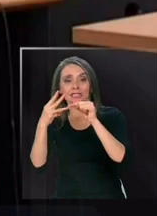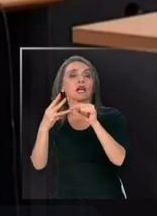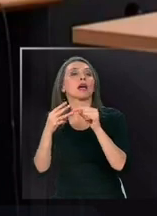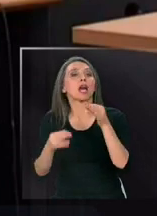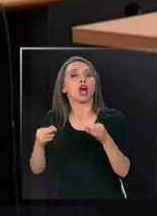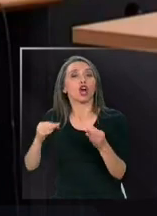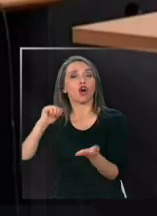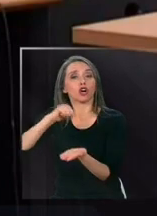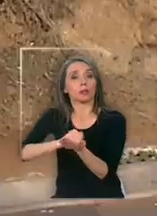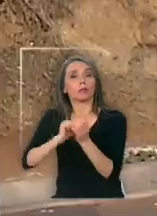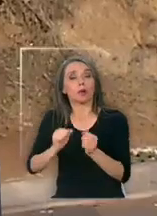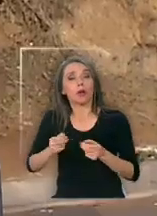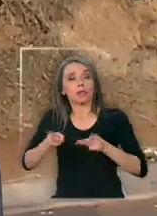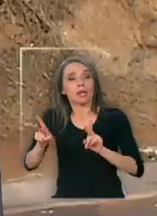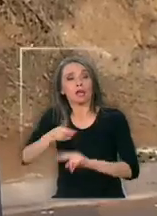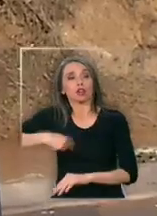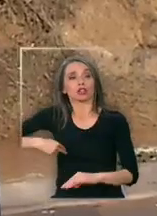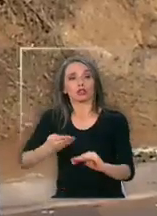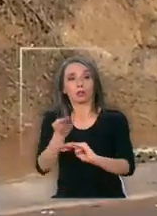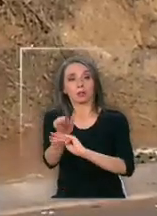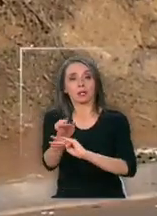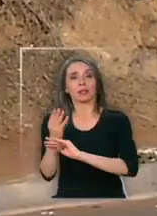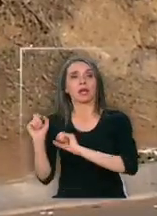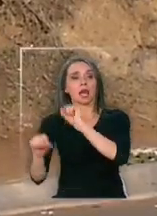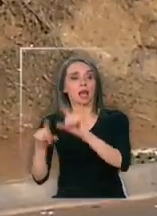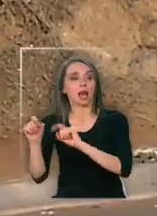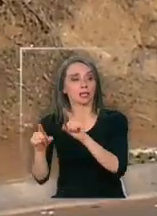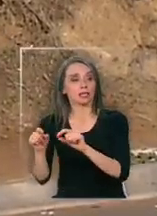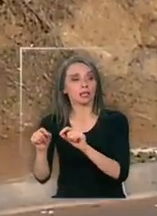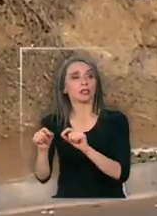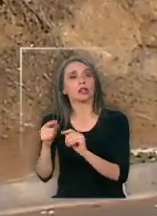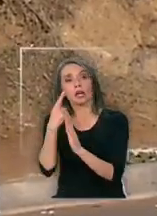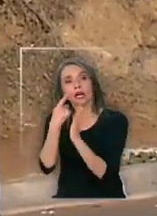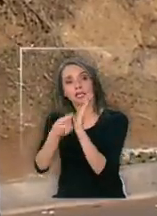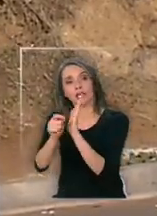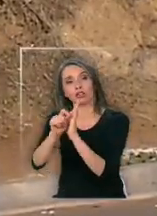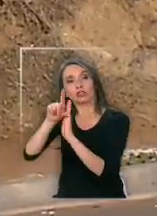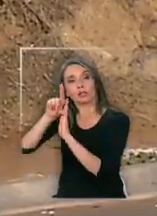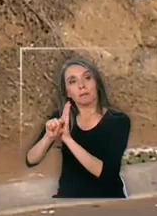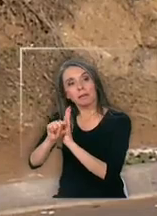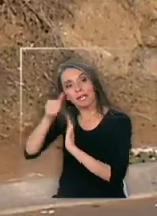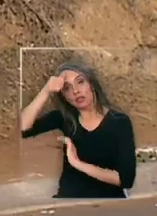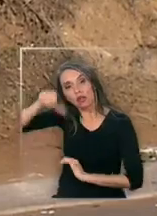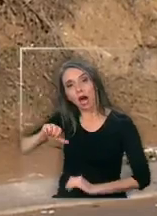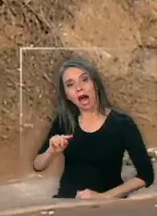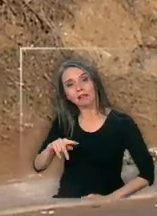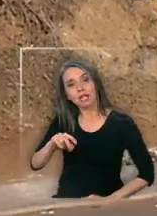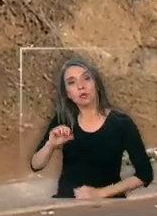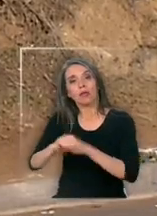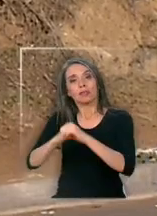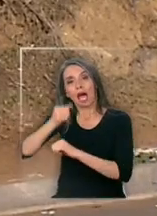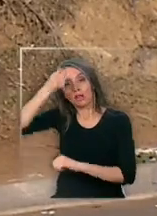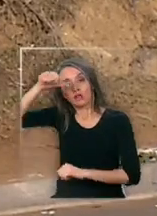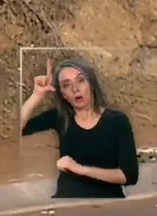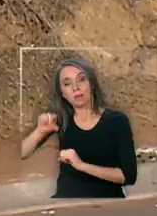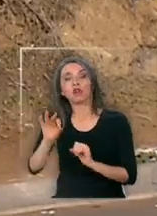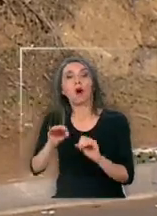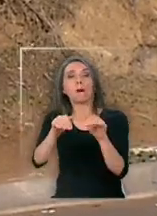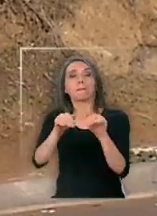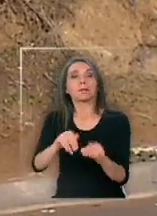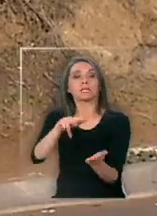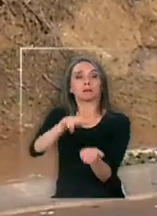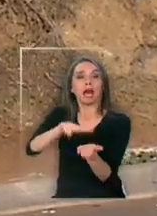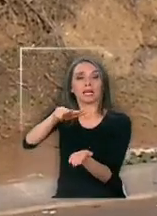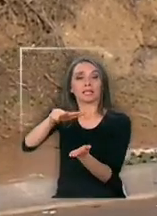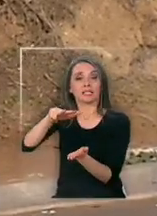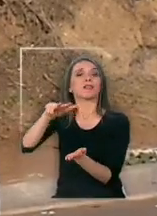acoger nuestra petición en nuestro alegato de que se le reconozca el atenuante, con eso rebajar la pena. También podría ratificar la misma sentencia que dictó el